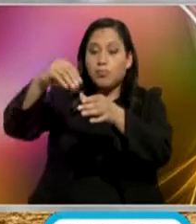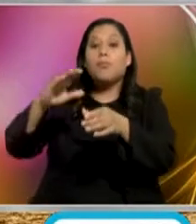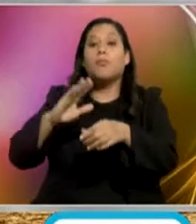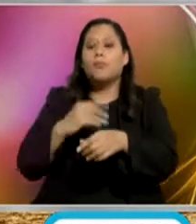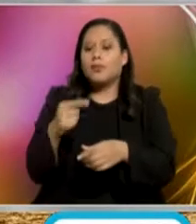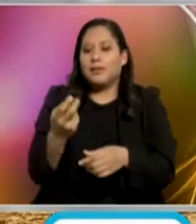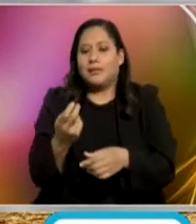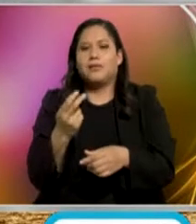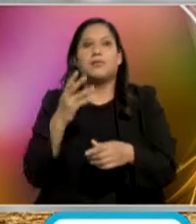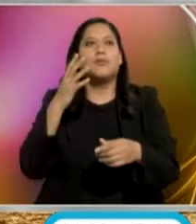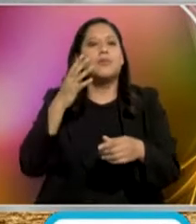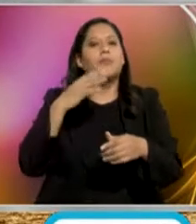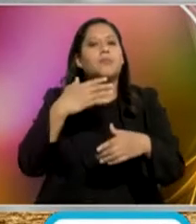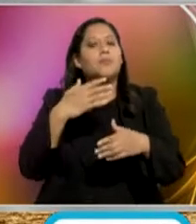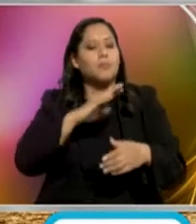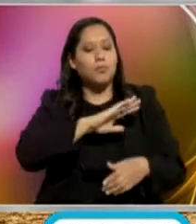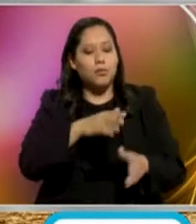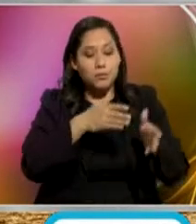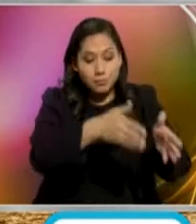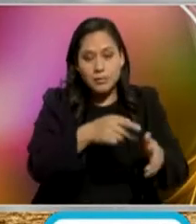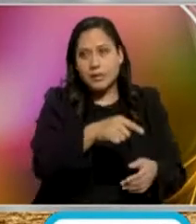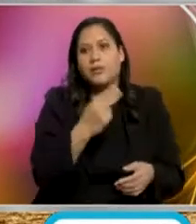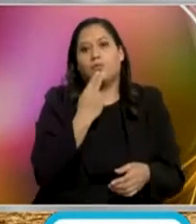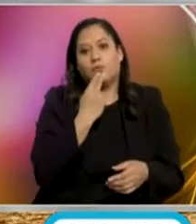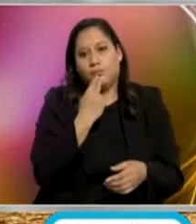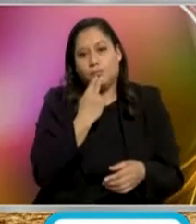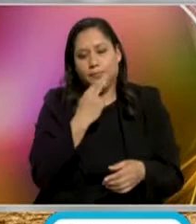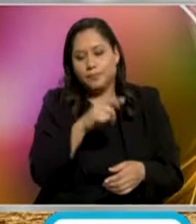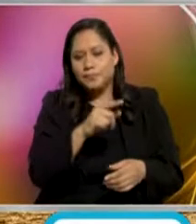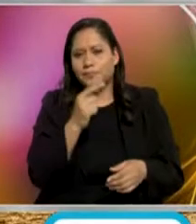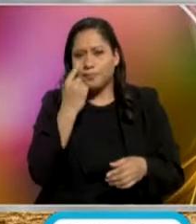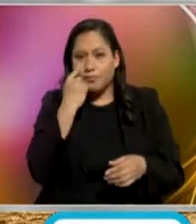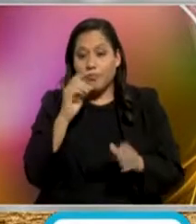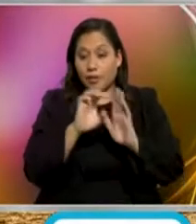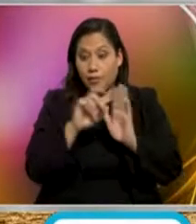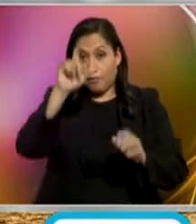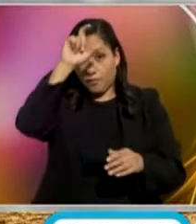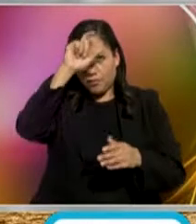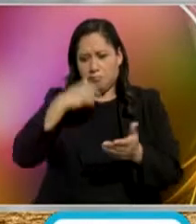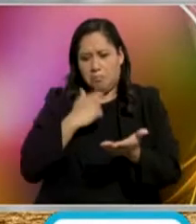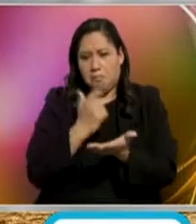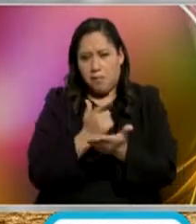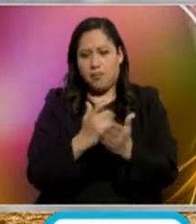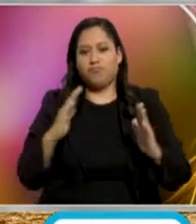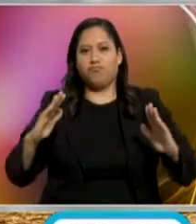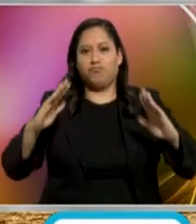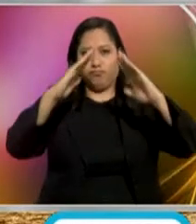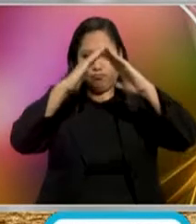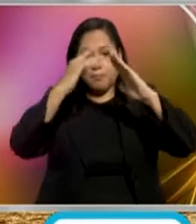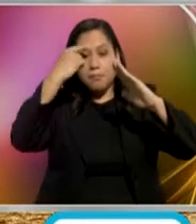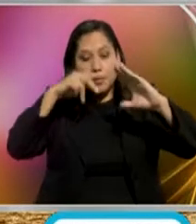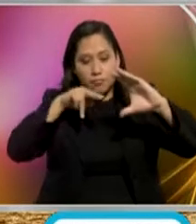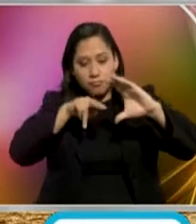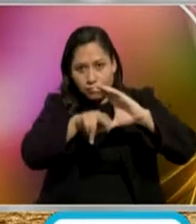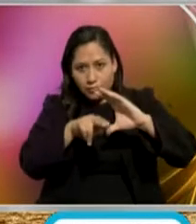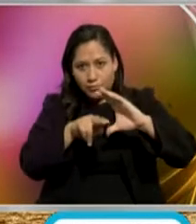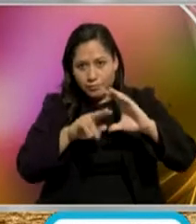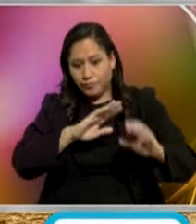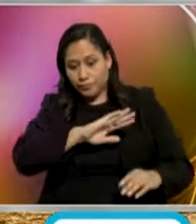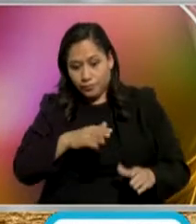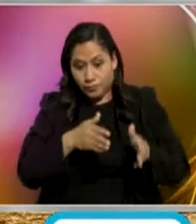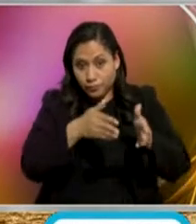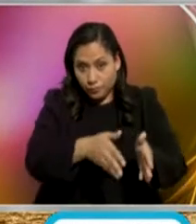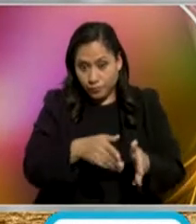dependía mucho pues de tu estatus, qué tanto podía, porque pues un faraón sí podía pagarse su pirámide, ¿no? Para tener su tumba. Los otros pues